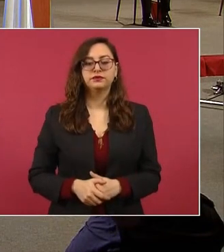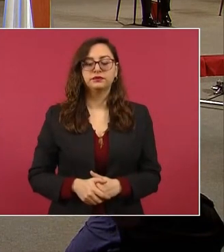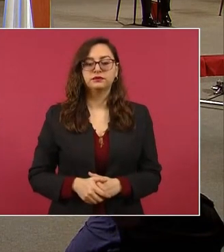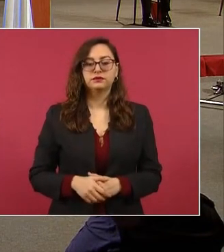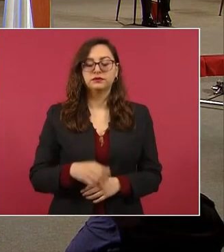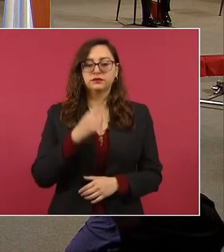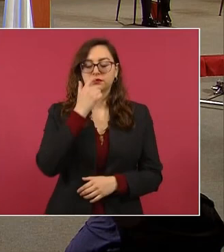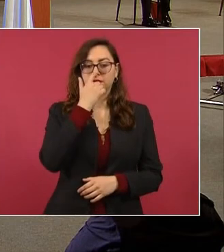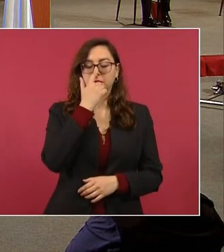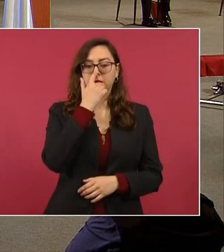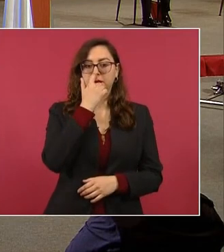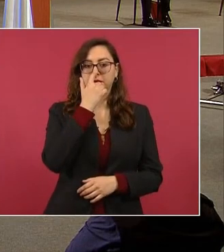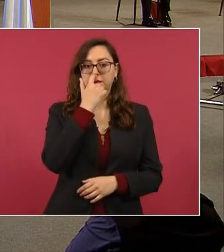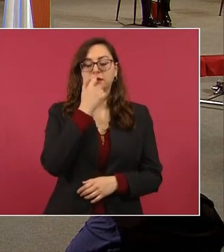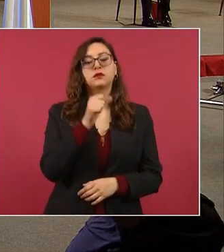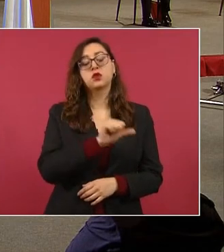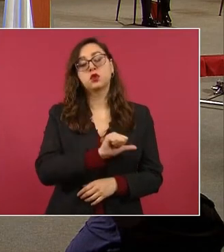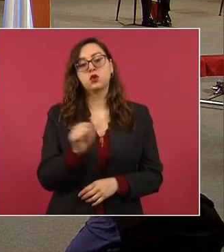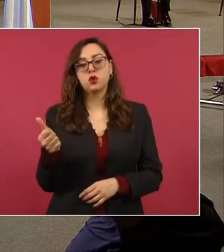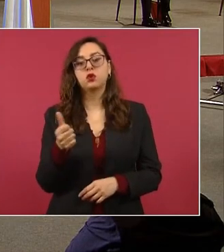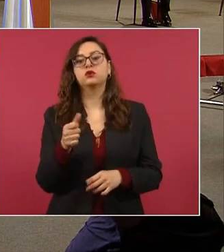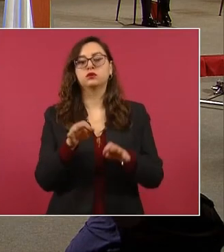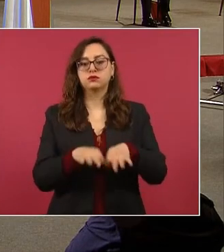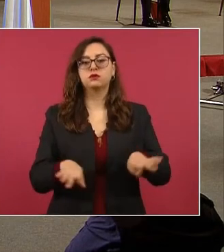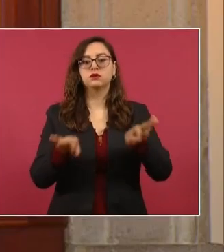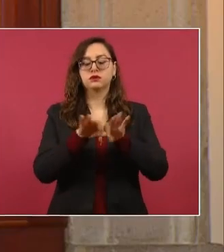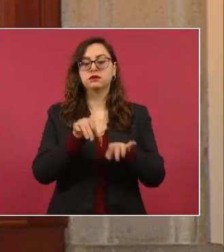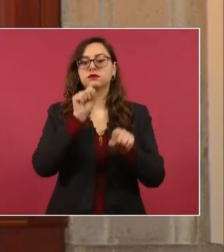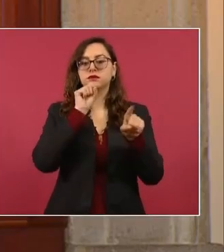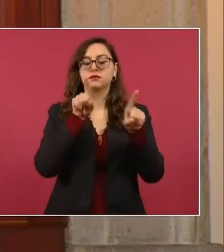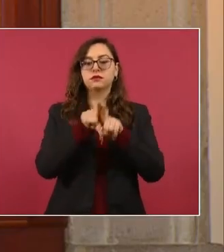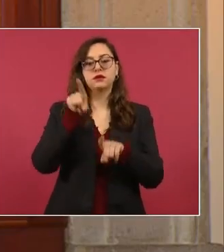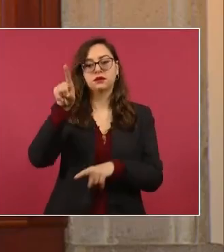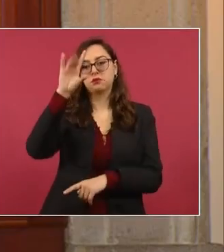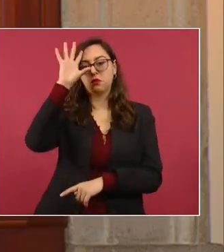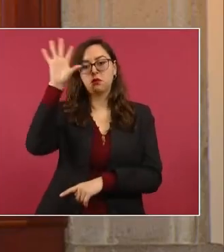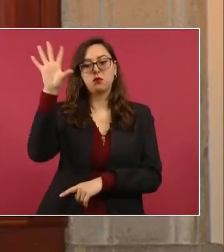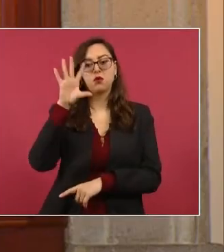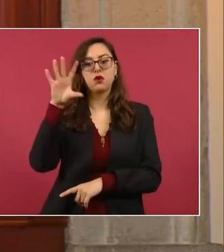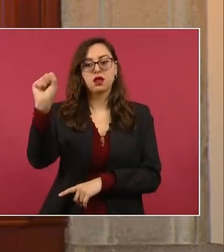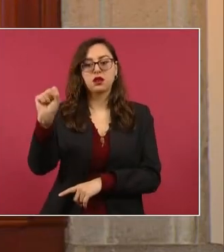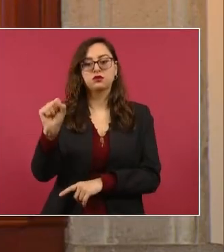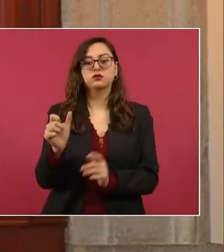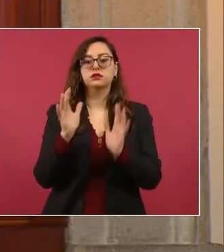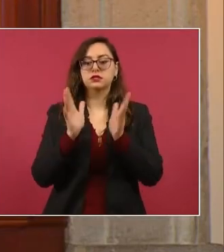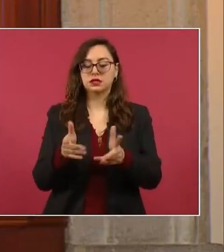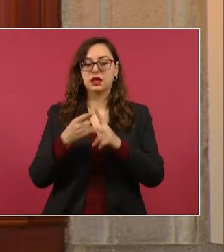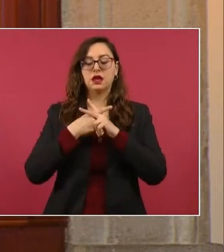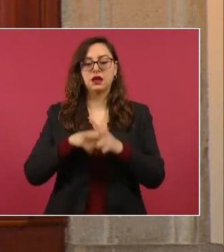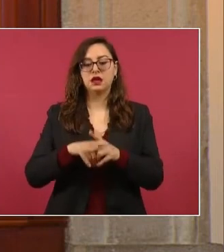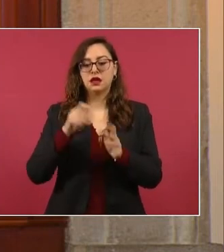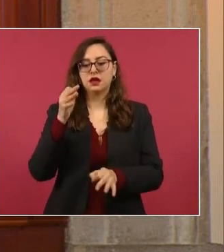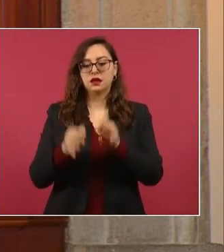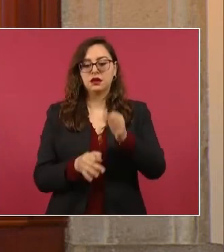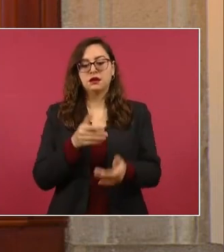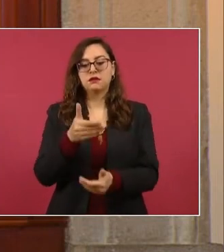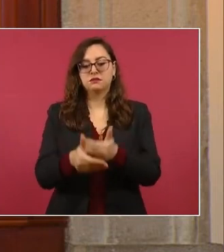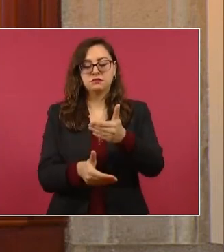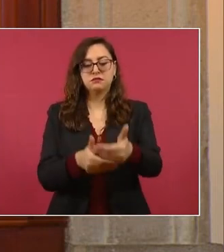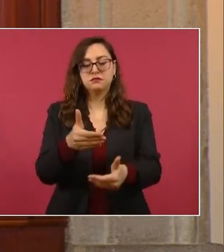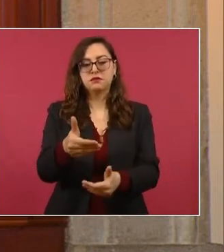Este caso es relevante. La Fiscalía General del Estado de Morelos logró la vinculación al proceso de Rodolfo N.